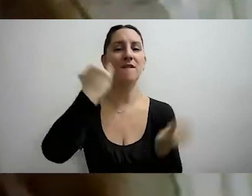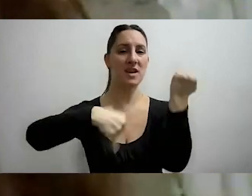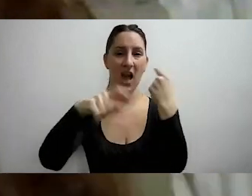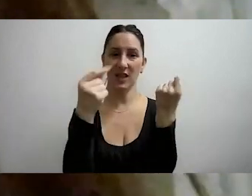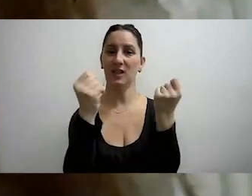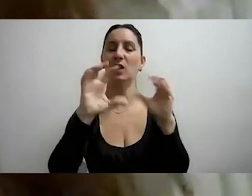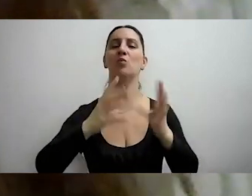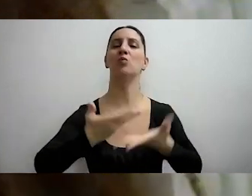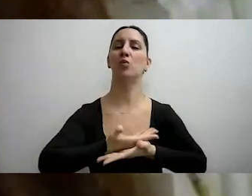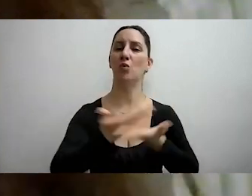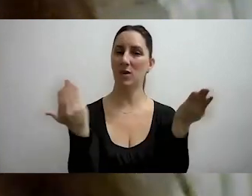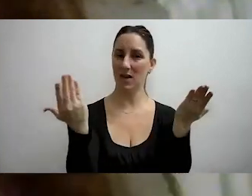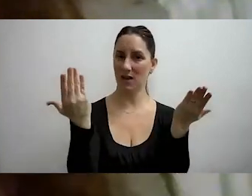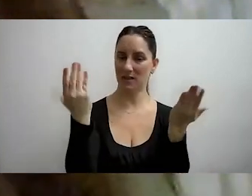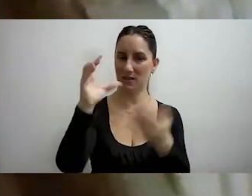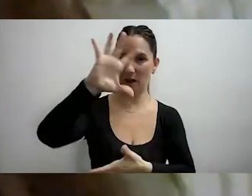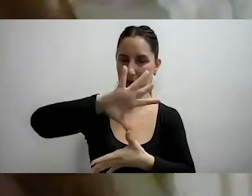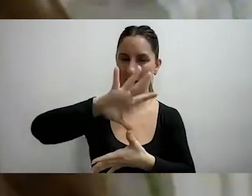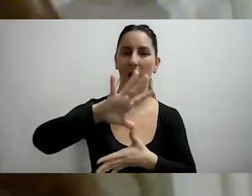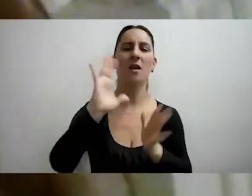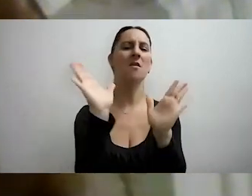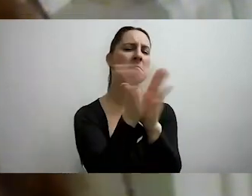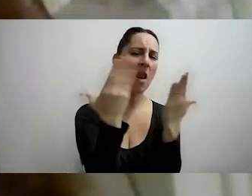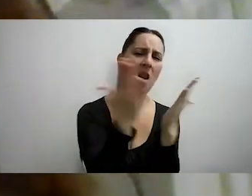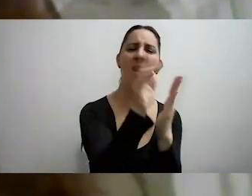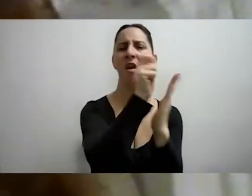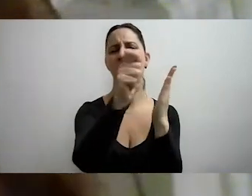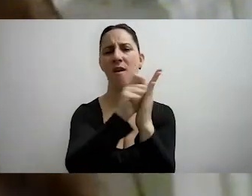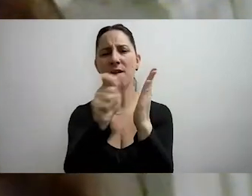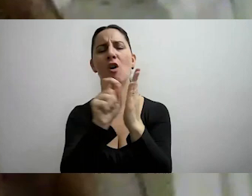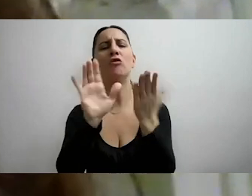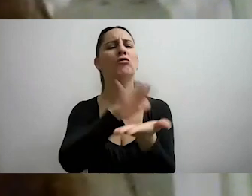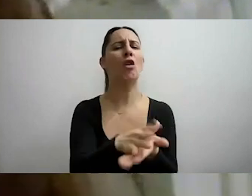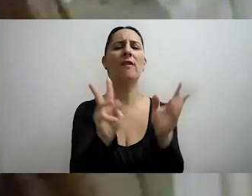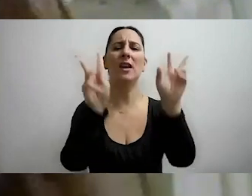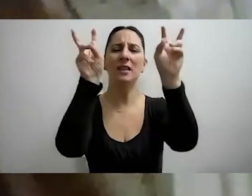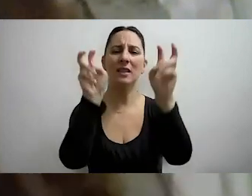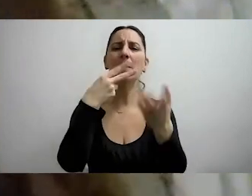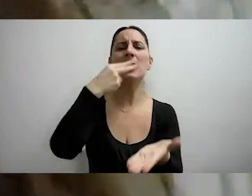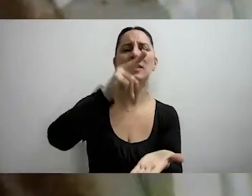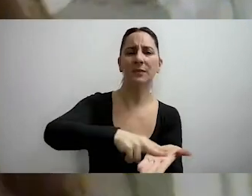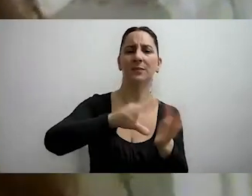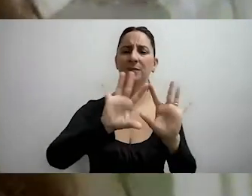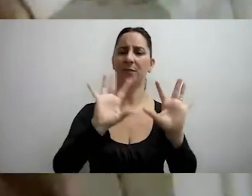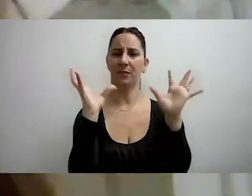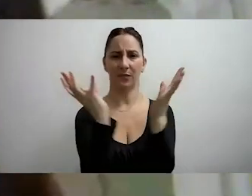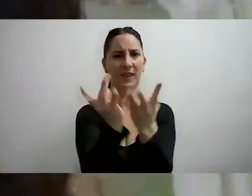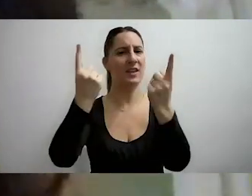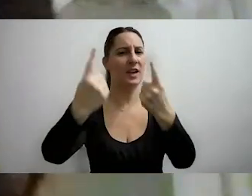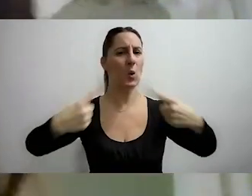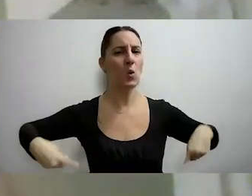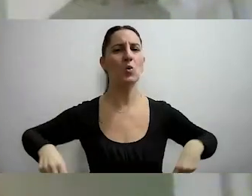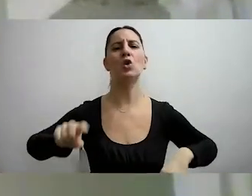Americanas, IEFPA. Autor de libros y artículos relacionados con la temática de los tributos ambientales y los recursos de la seguridad